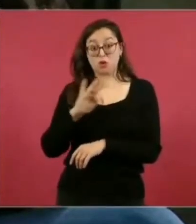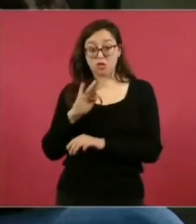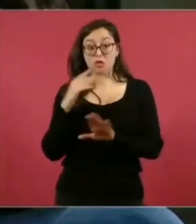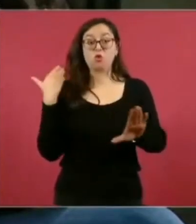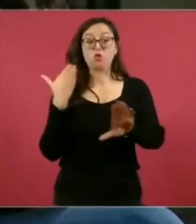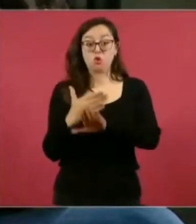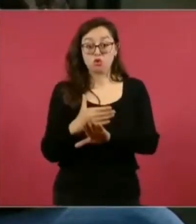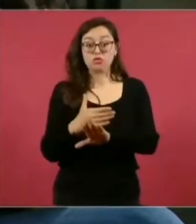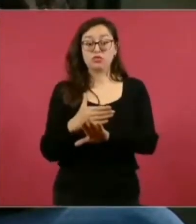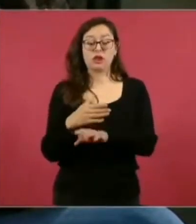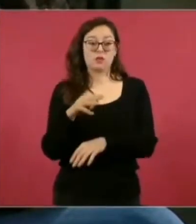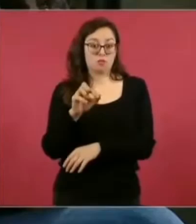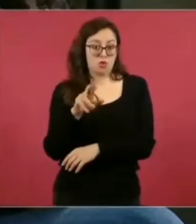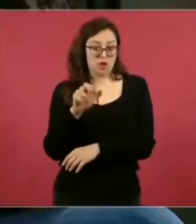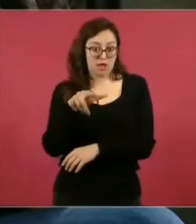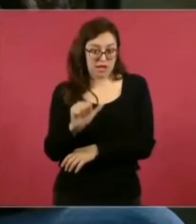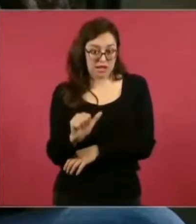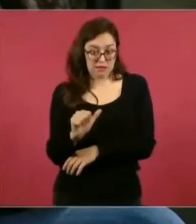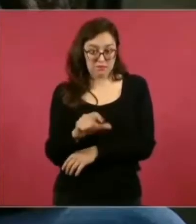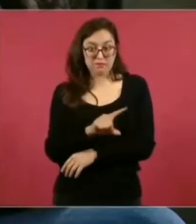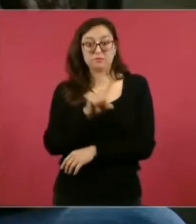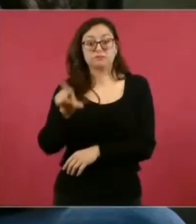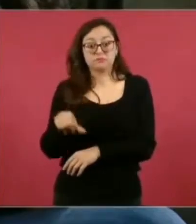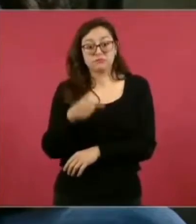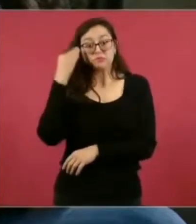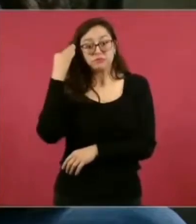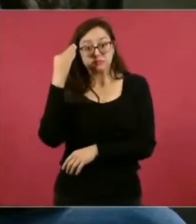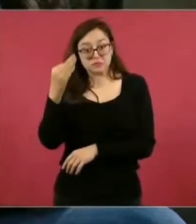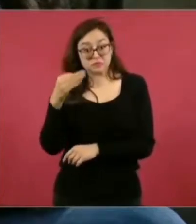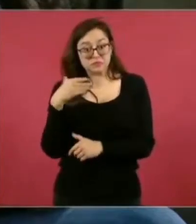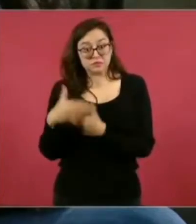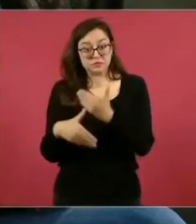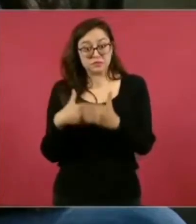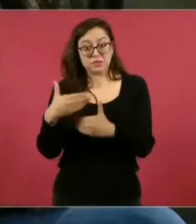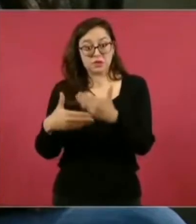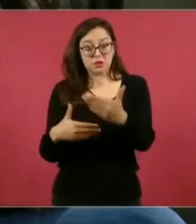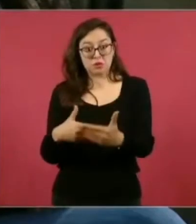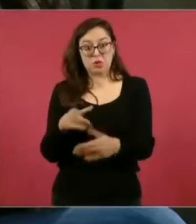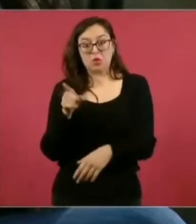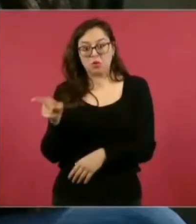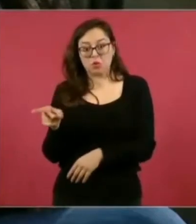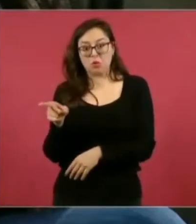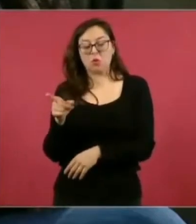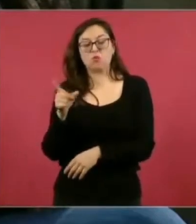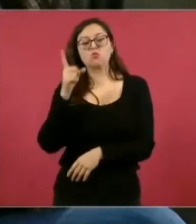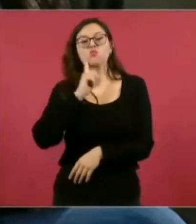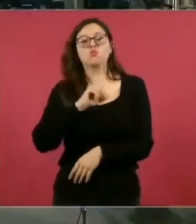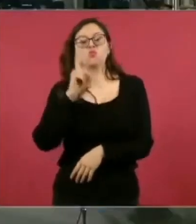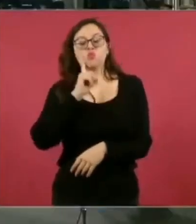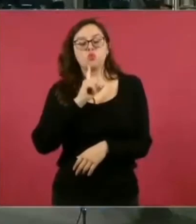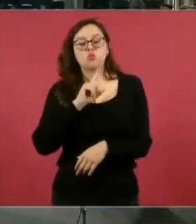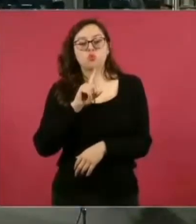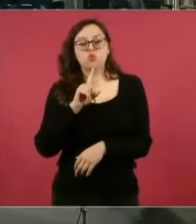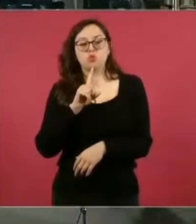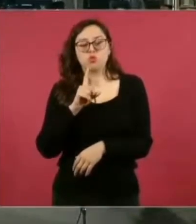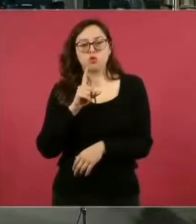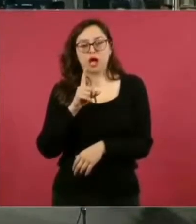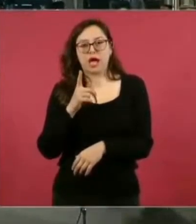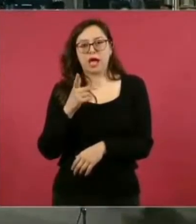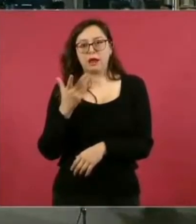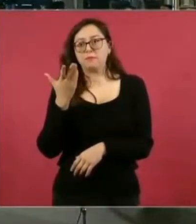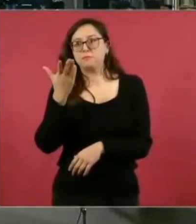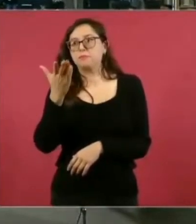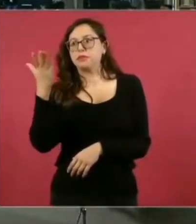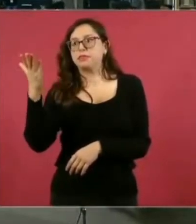movimiento. Tiempo después sucedió lo de la señora que pedía dinero a nombre de usted y que estaba vinculada